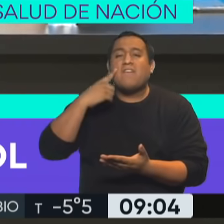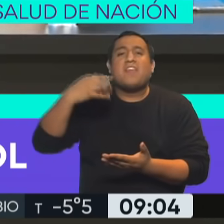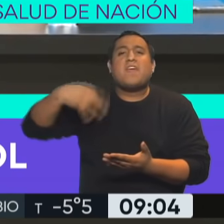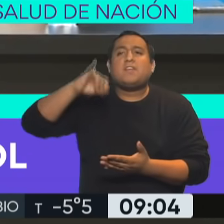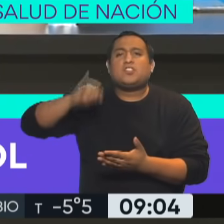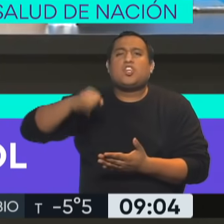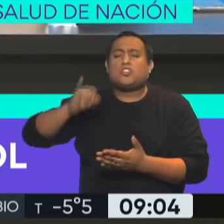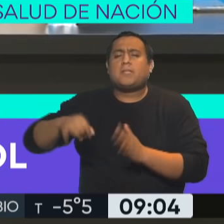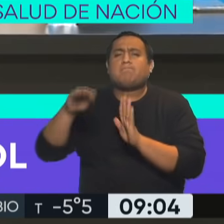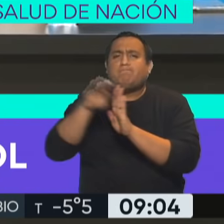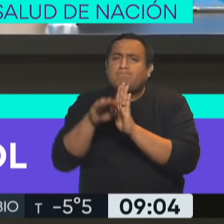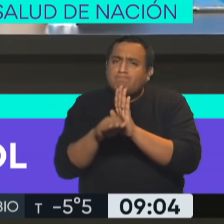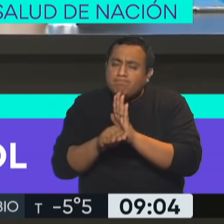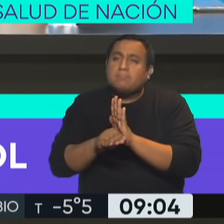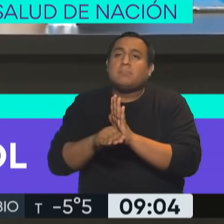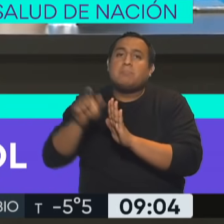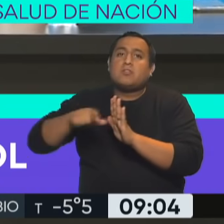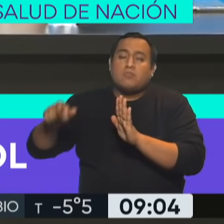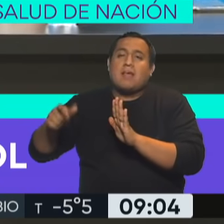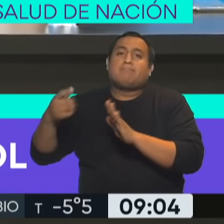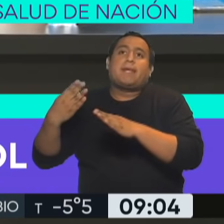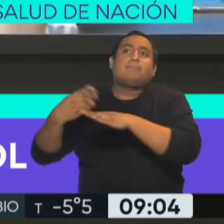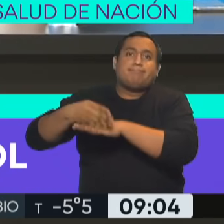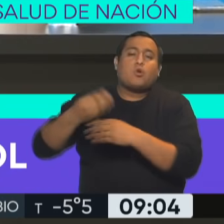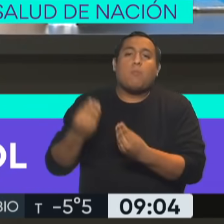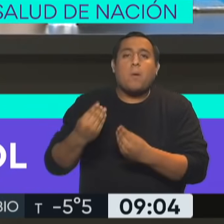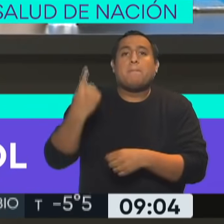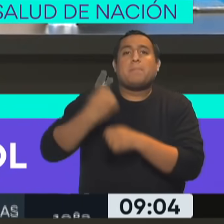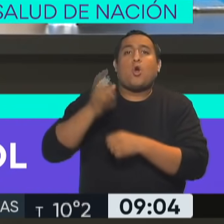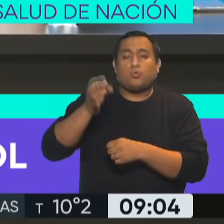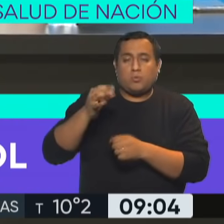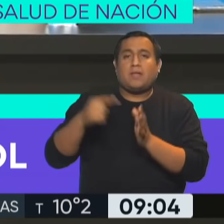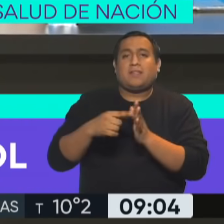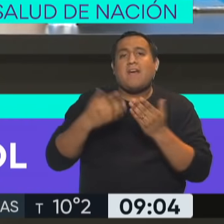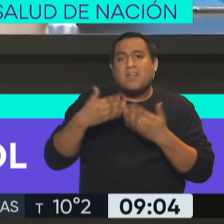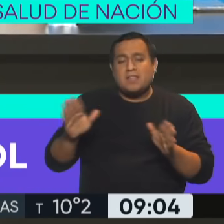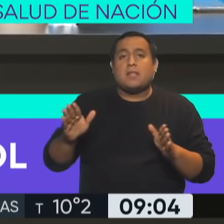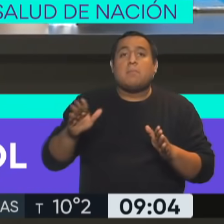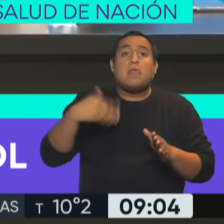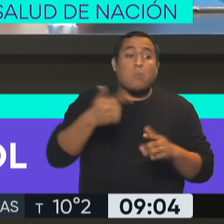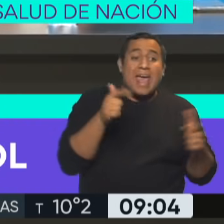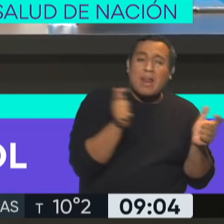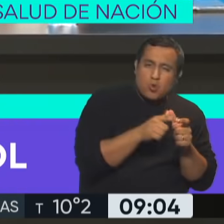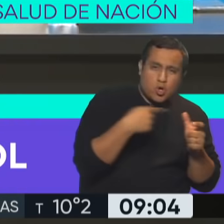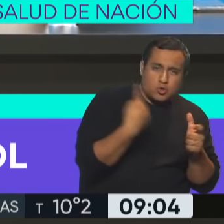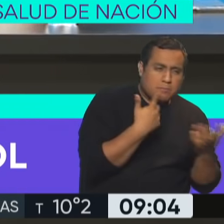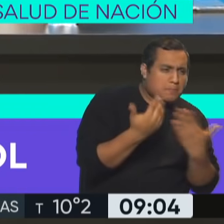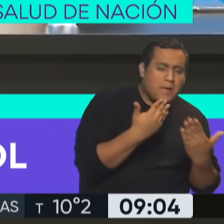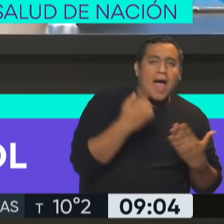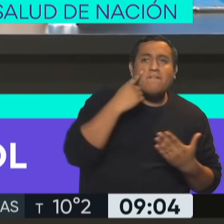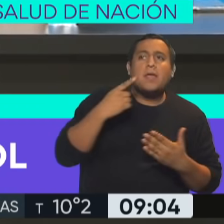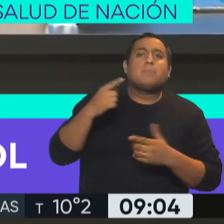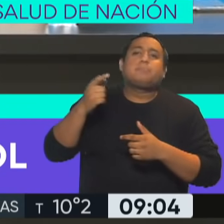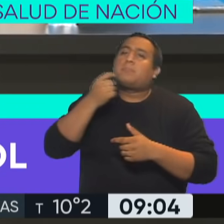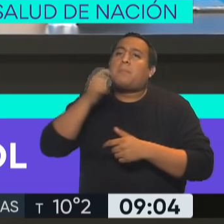es justamente lo que informábamos. A partir del 1 de octubre se habilitan, con las reuniones que tengamos definiremos qué se va a necesitar